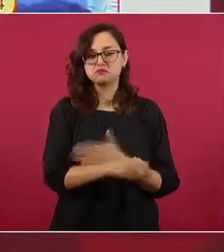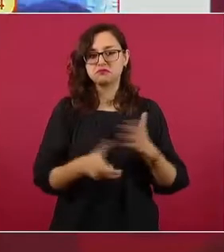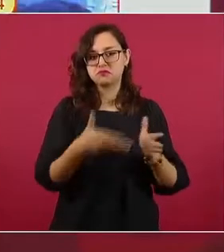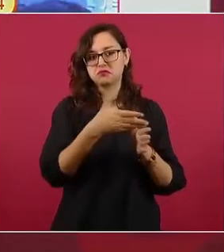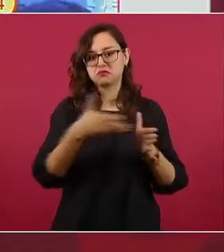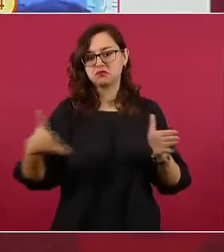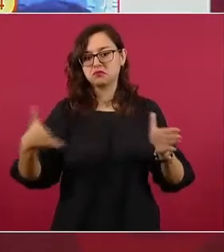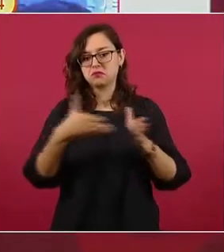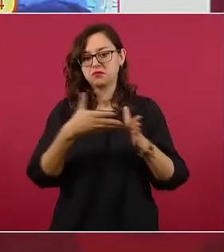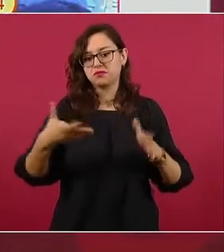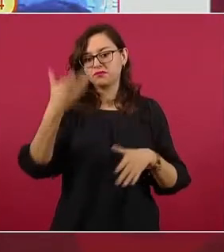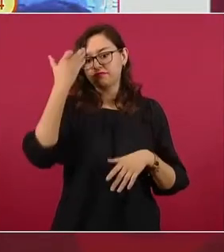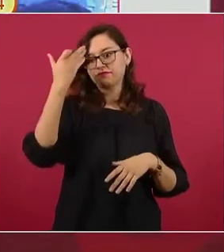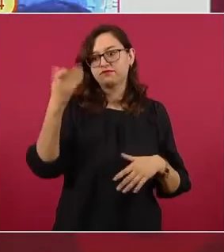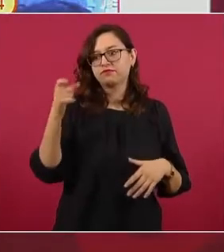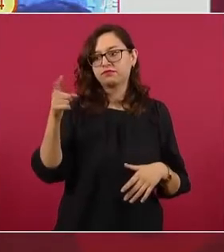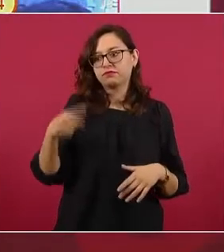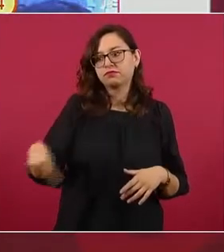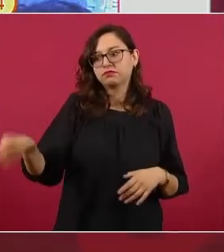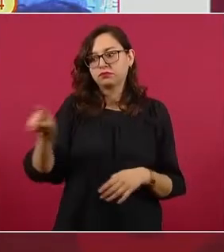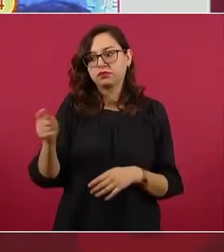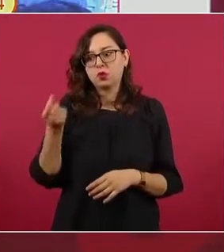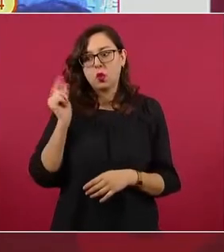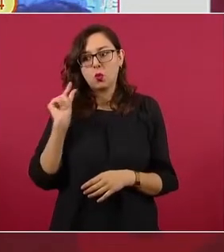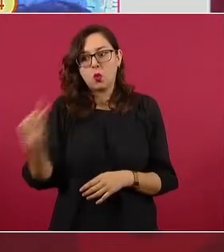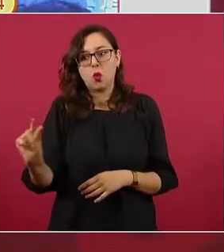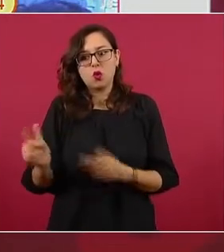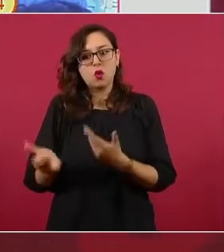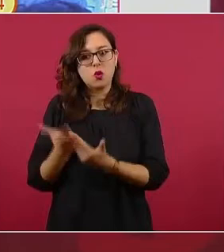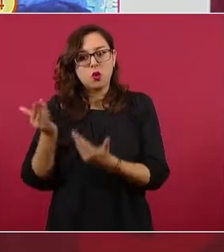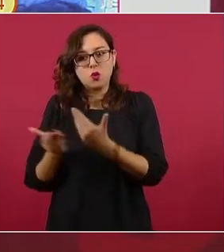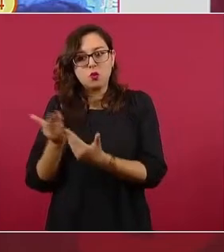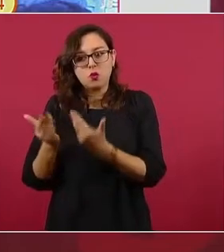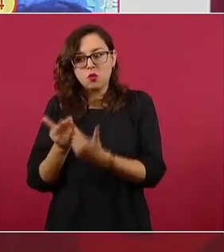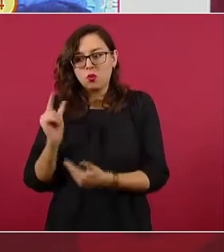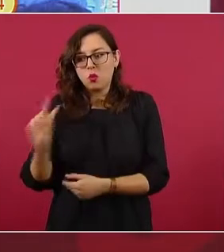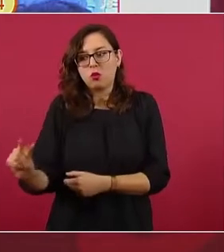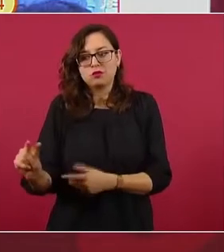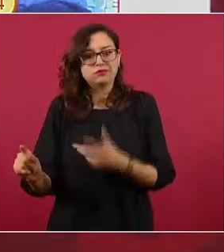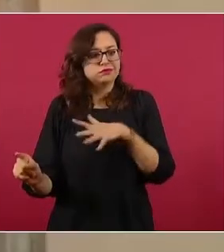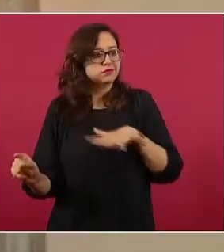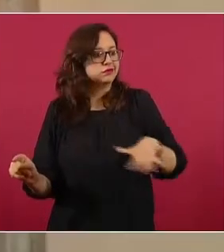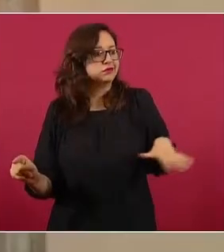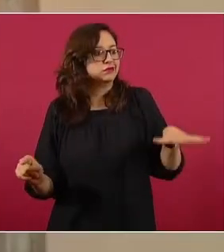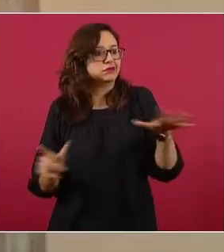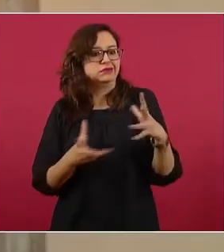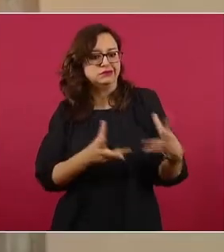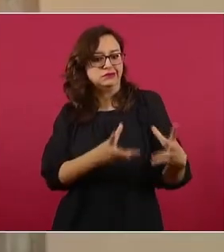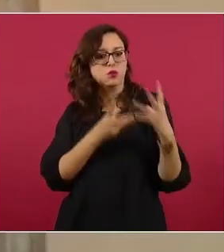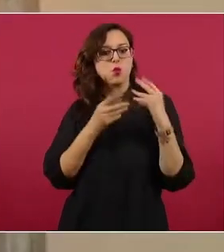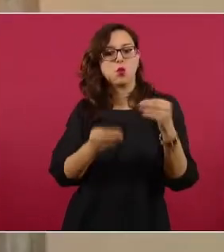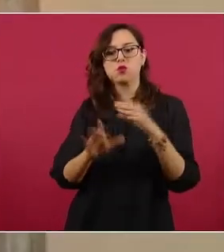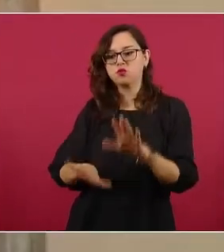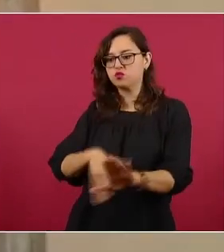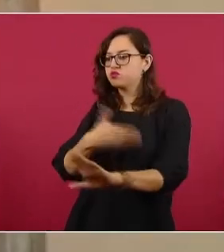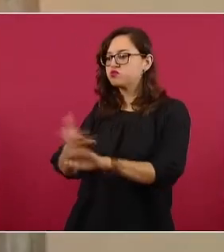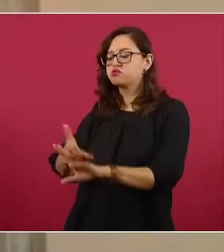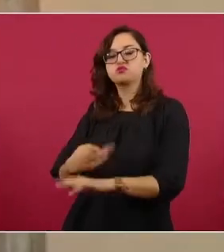en una situación de desventaja numérica, los elementos de la Secretaría de la Defensa Nacional, con